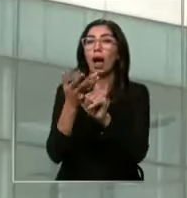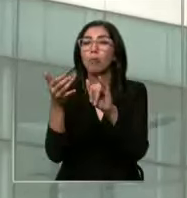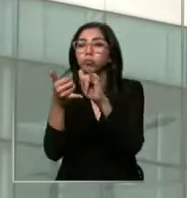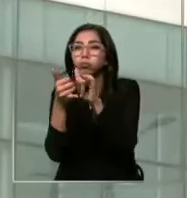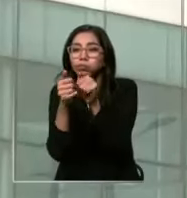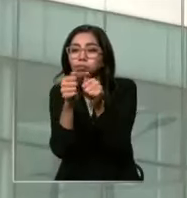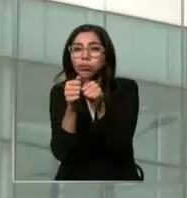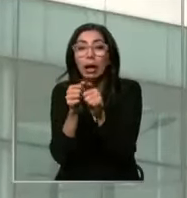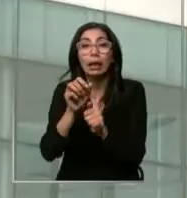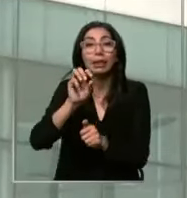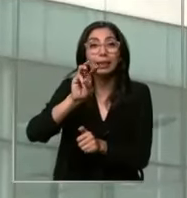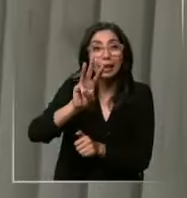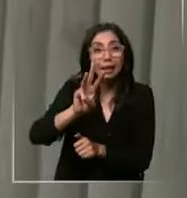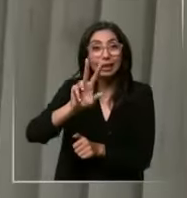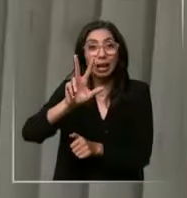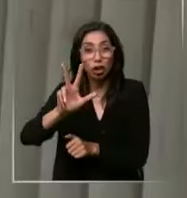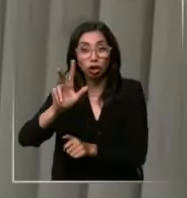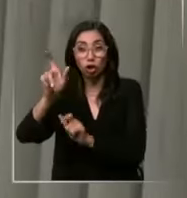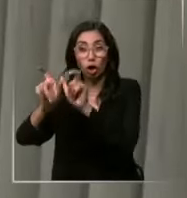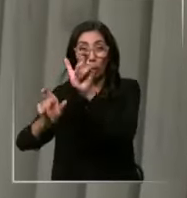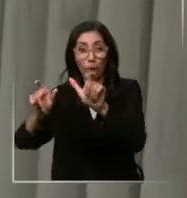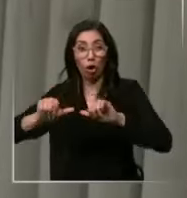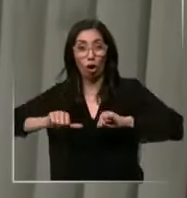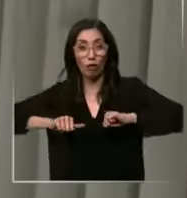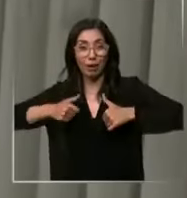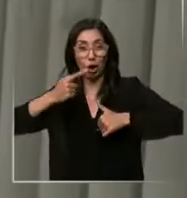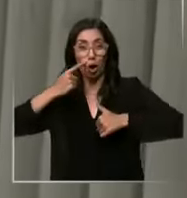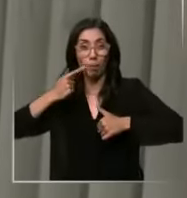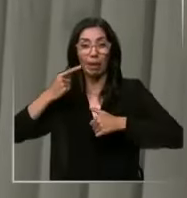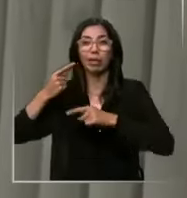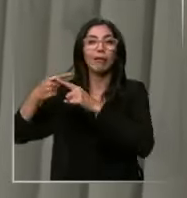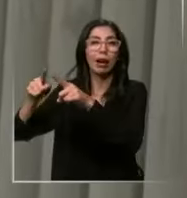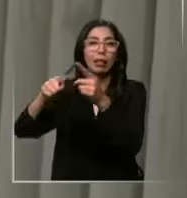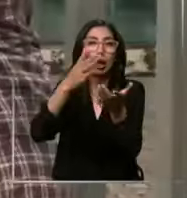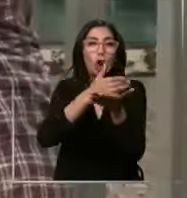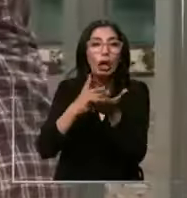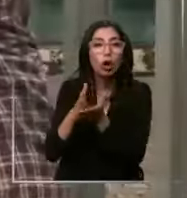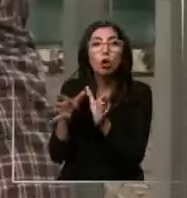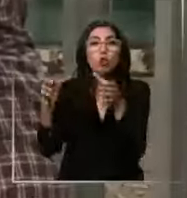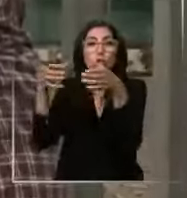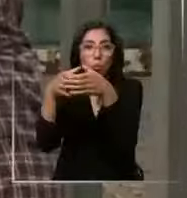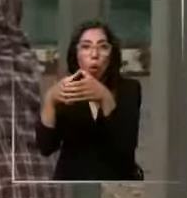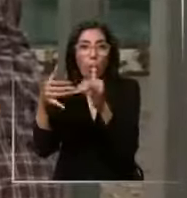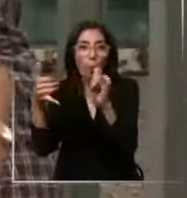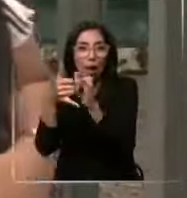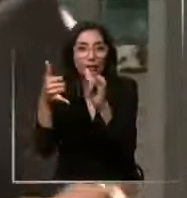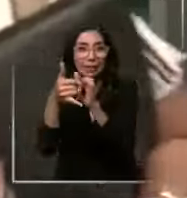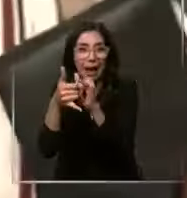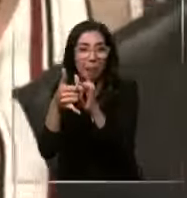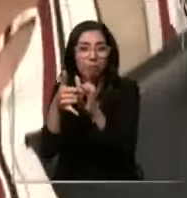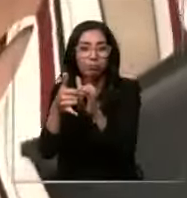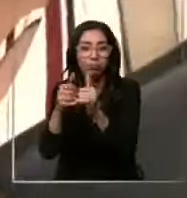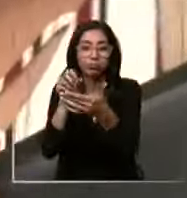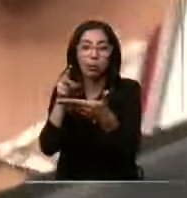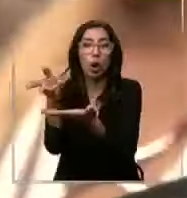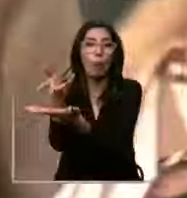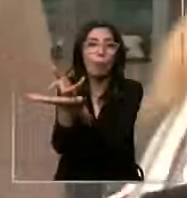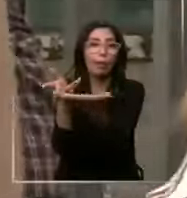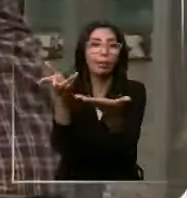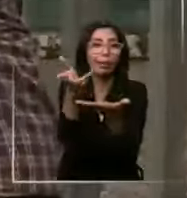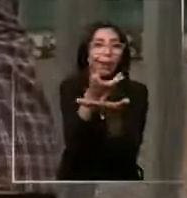38 jóvenes de distintos colegios de esa ciudad costera de Ecuador presuntamente compartían y